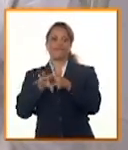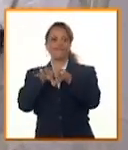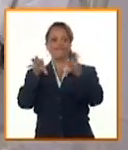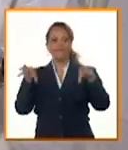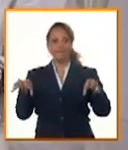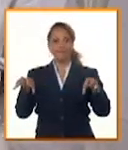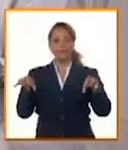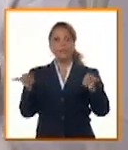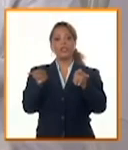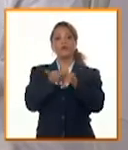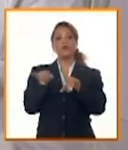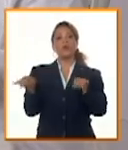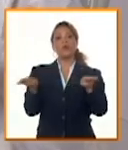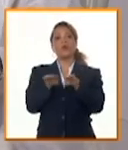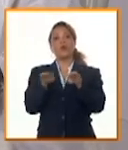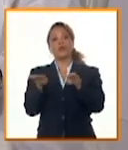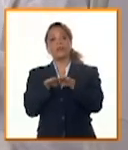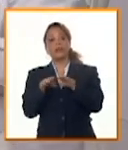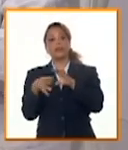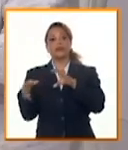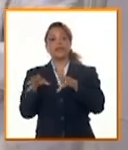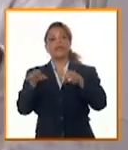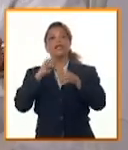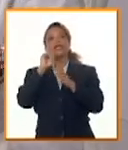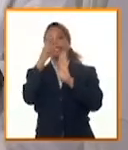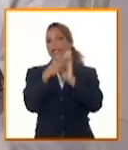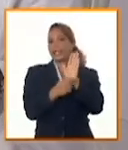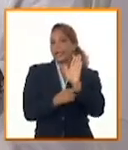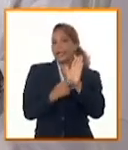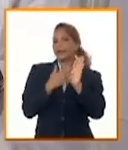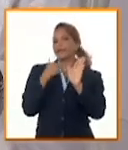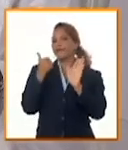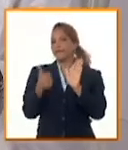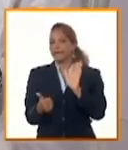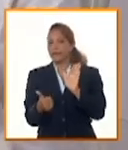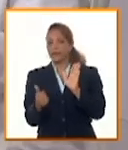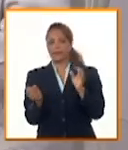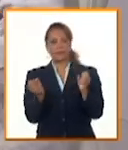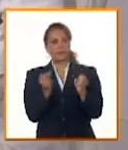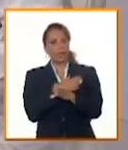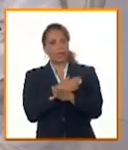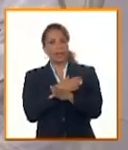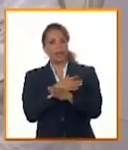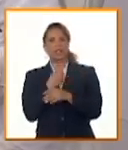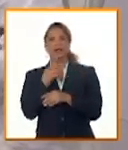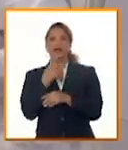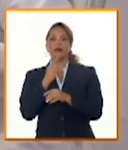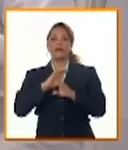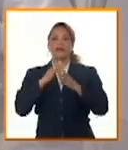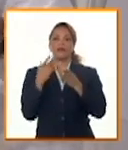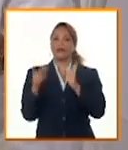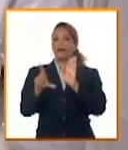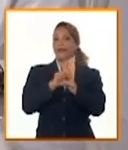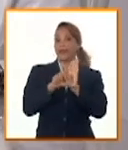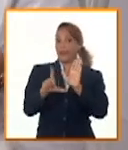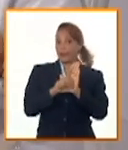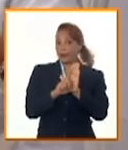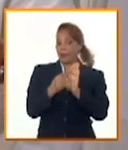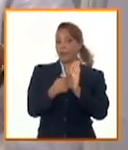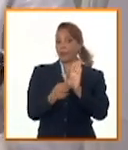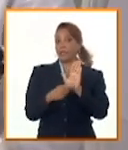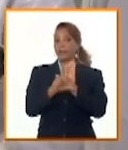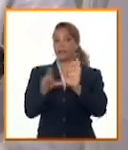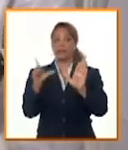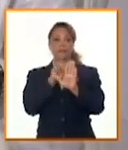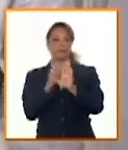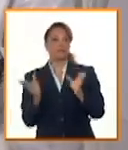igualdad de condiciones con reglas bien claras definidas con transparencia sus transacciones legales que no haya ninguna ilegalidad